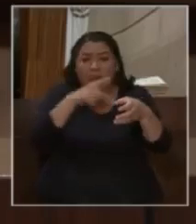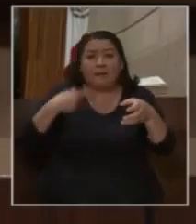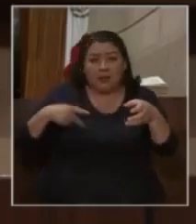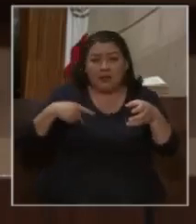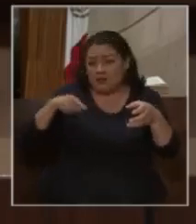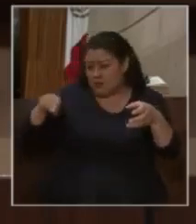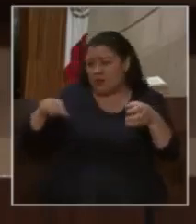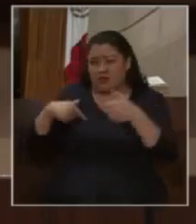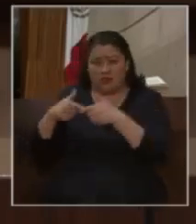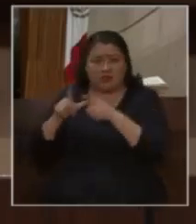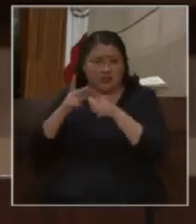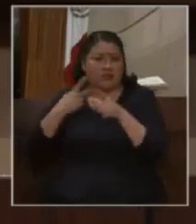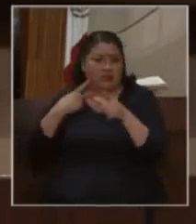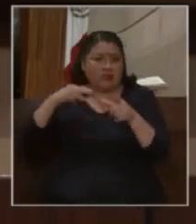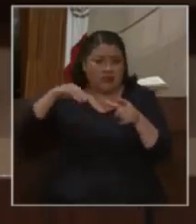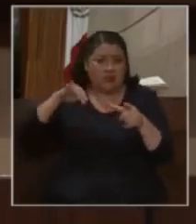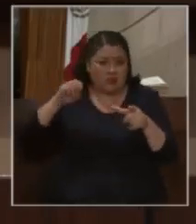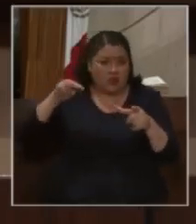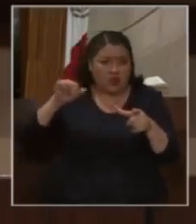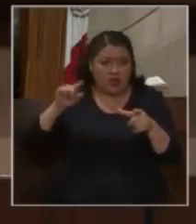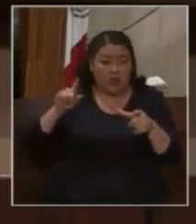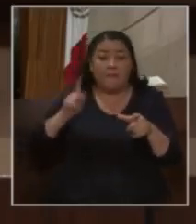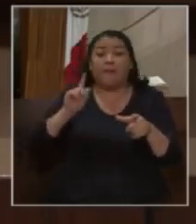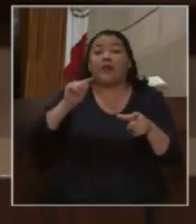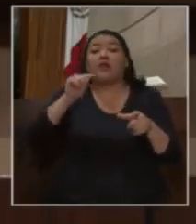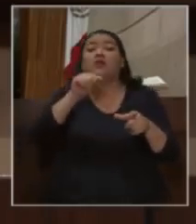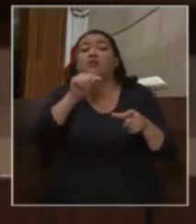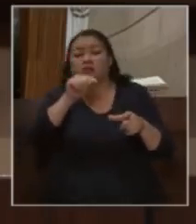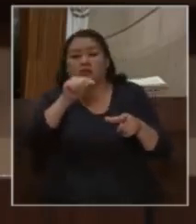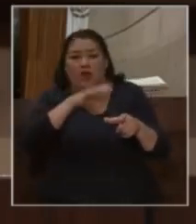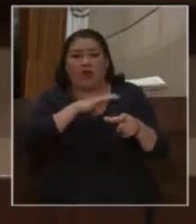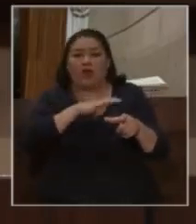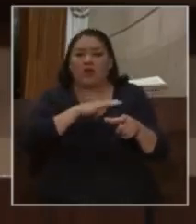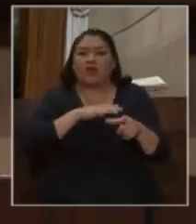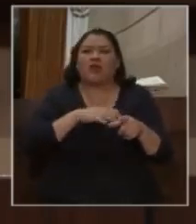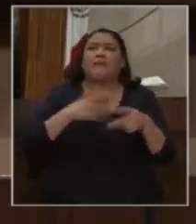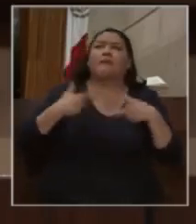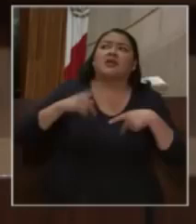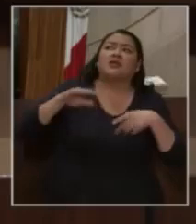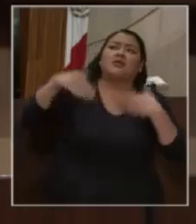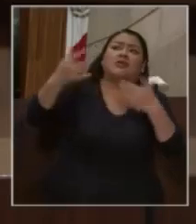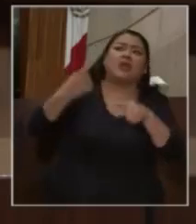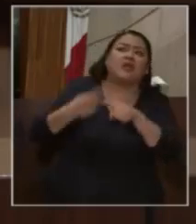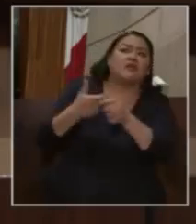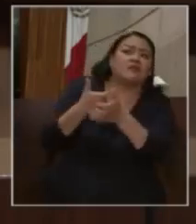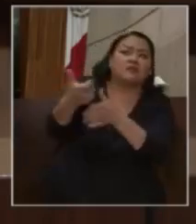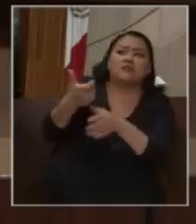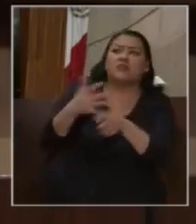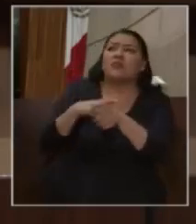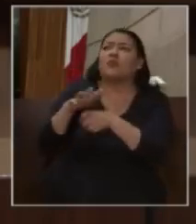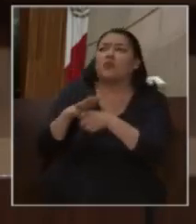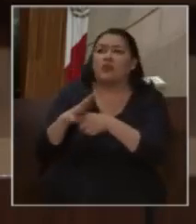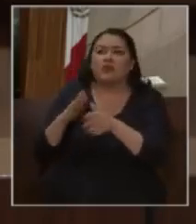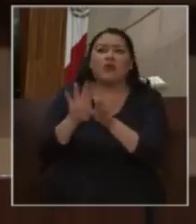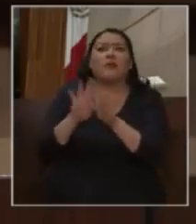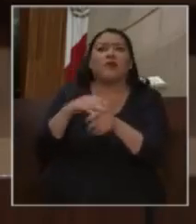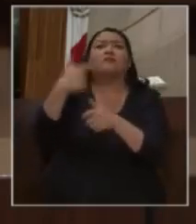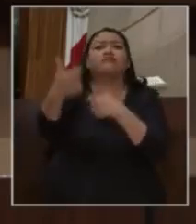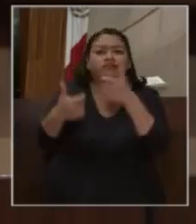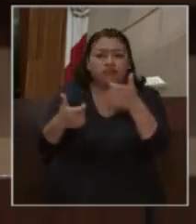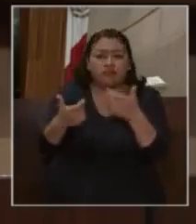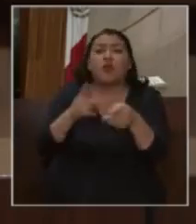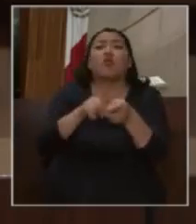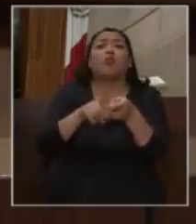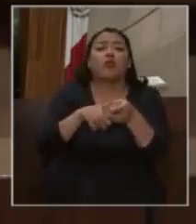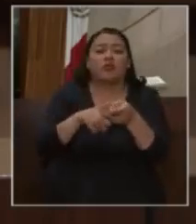quiénes fueron los destinatarios finales de los recursos y en qué términos les fueron entregados, sino únicamente las